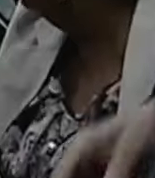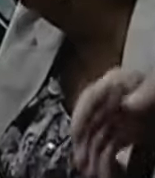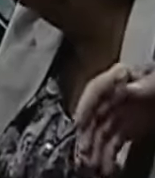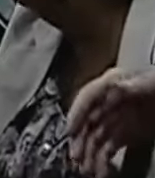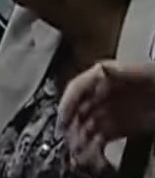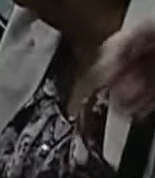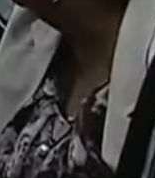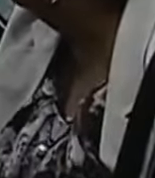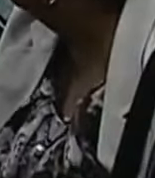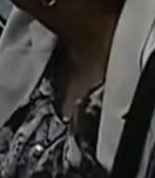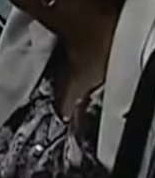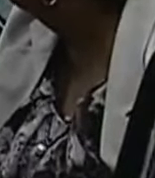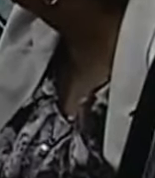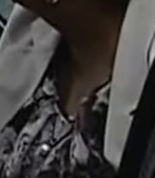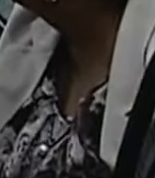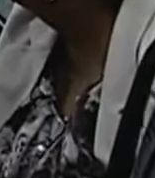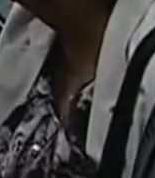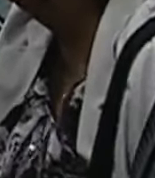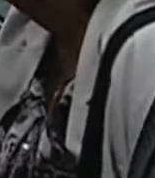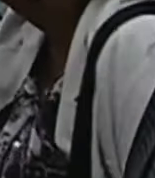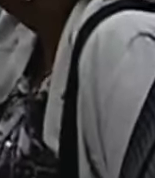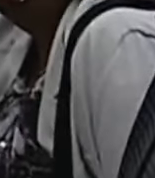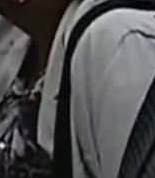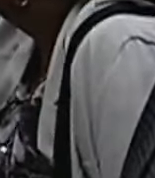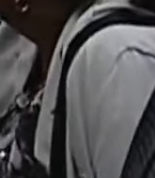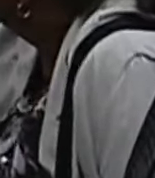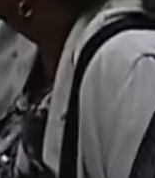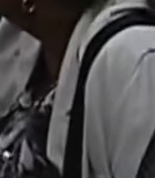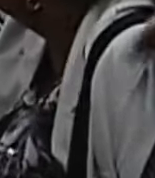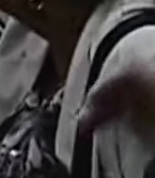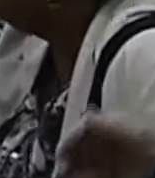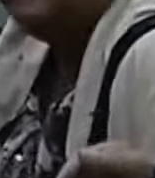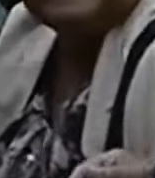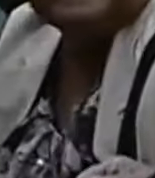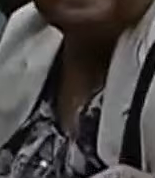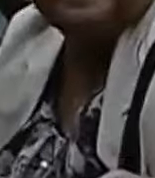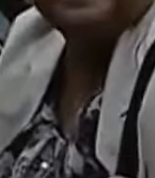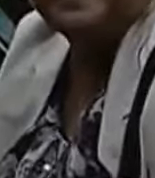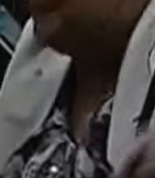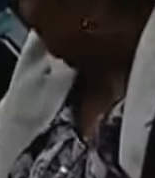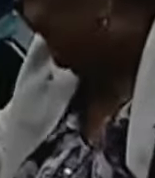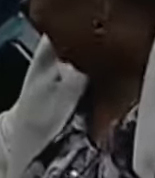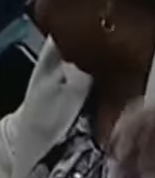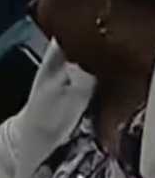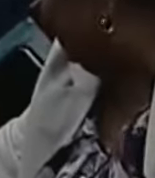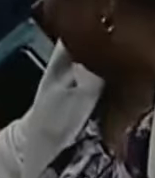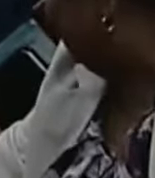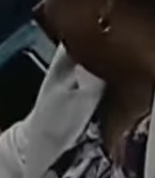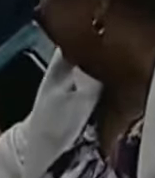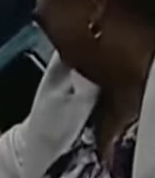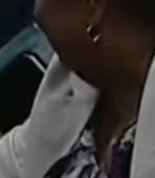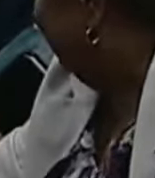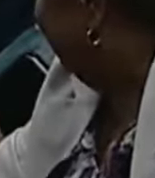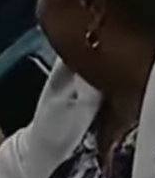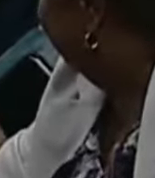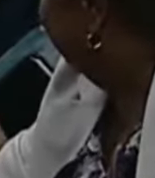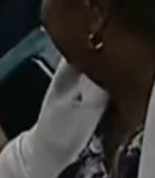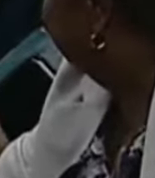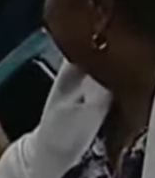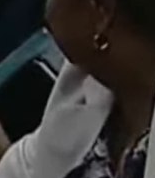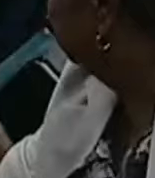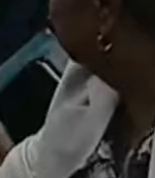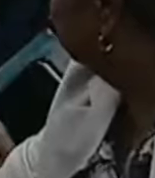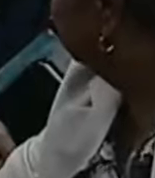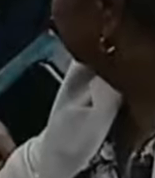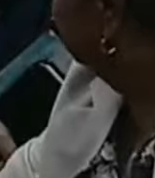y la región es la corriente fascista que quiere imponer el imperio sobre Venezuela. Lo tenemos derrotados, pero debemos